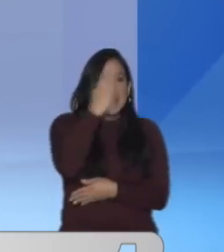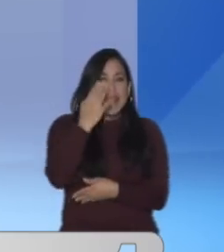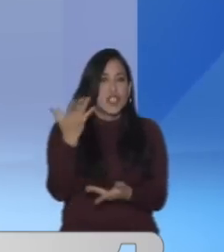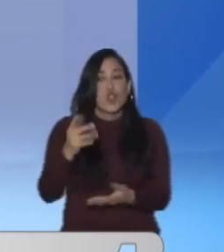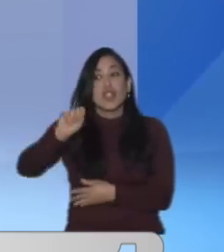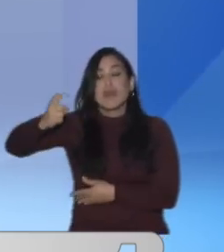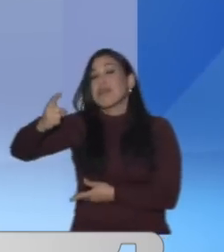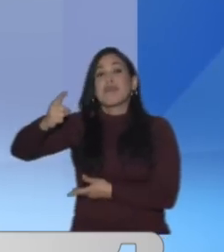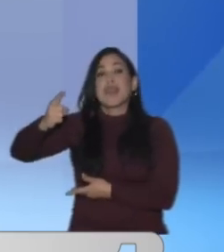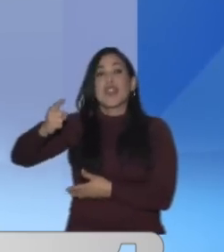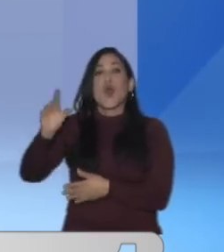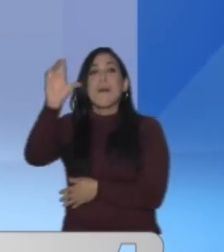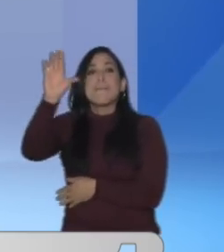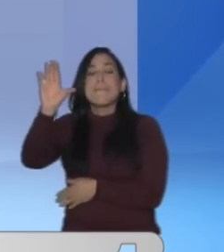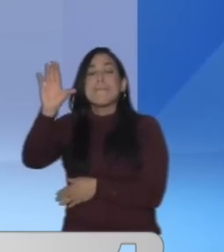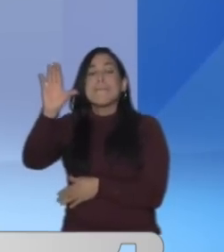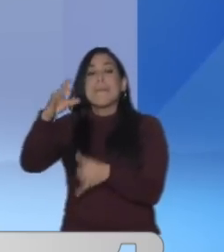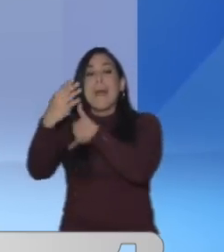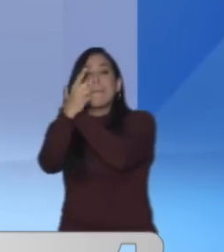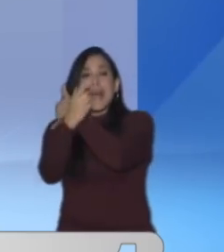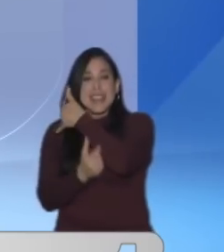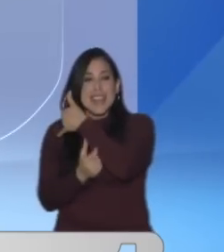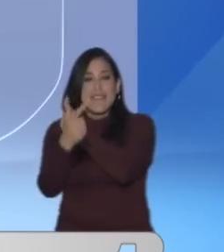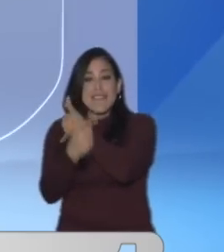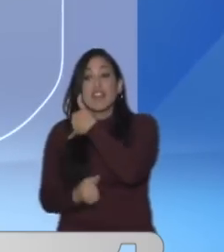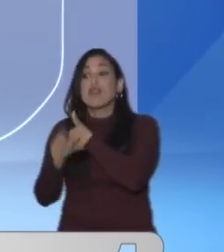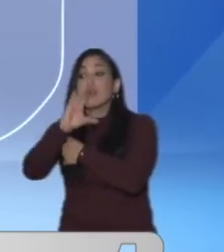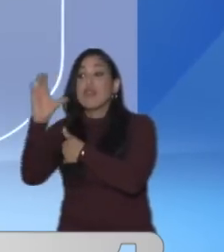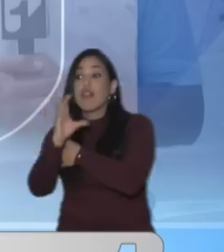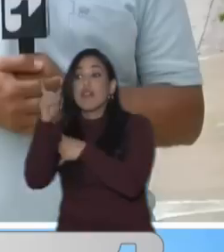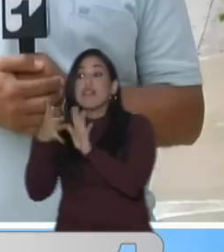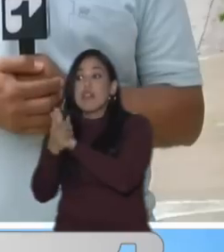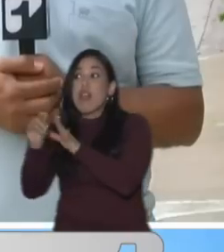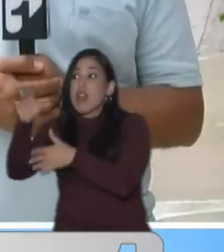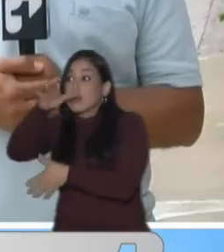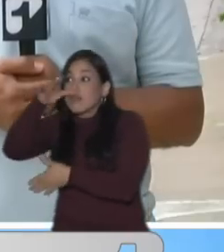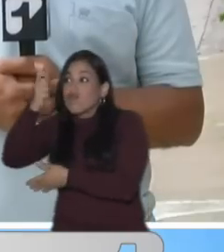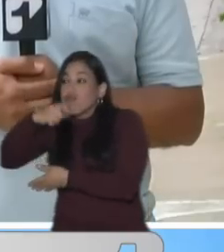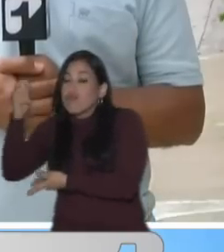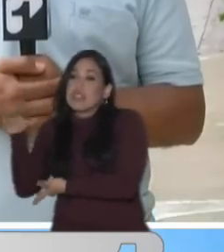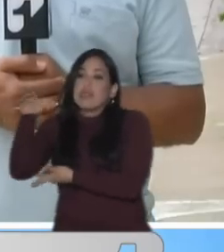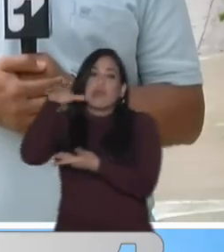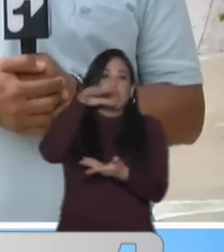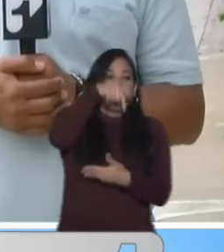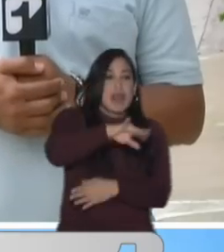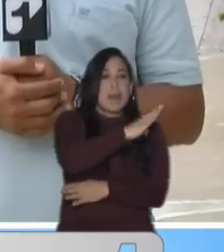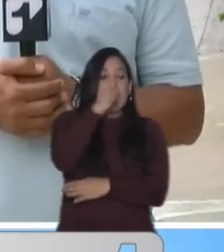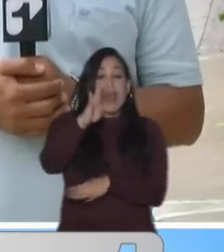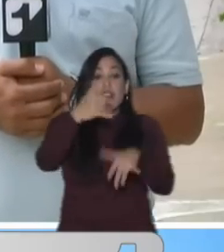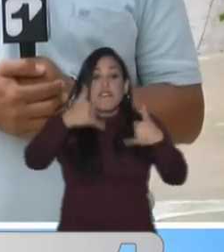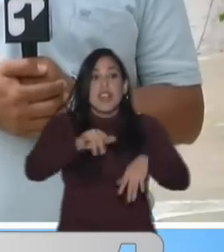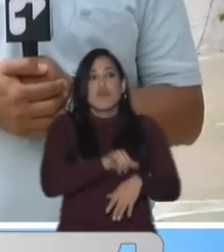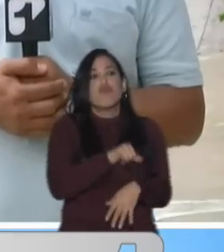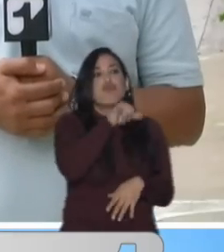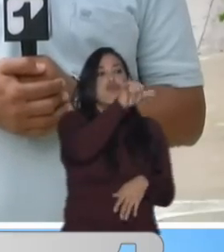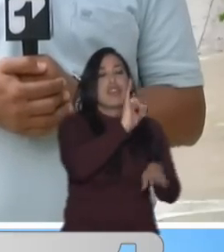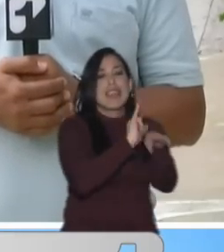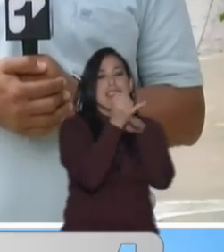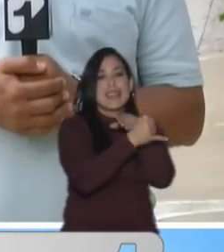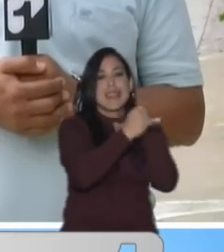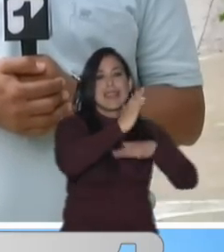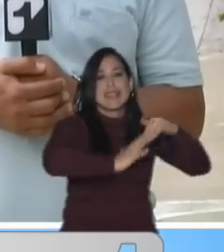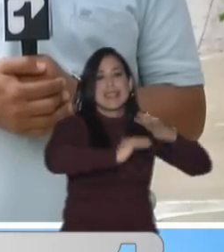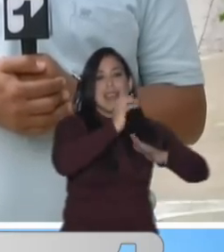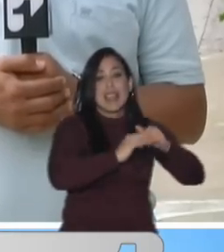procedente del Pacífico colombiano. Igualmente, se conoció que tenían como destino la isla de San Andrés. No se